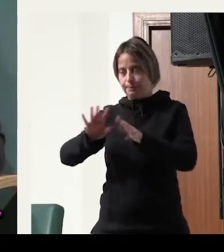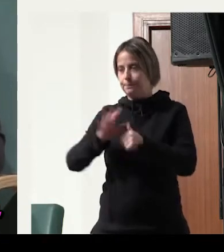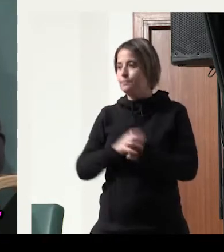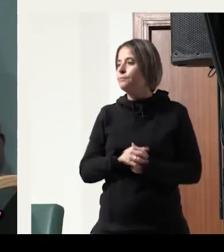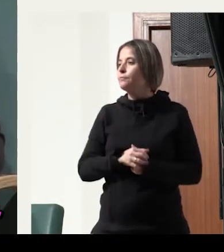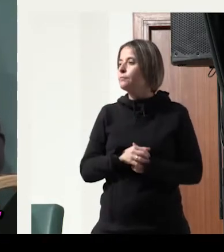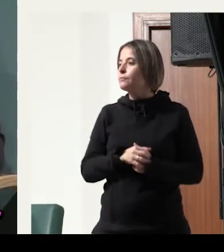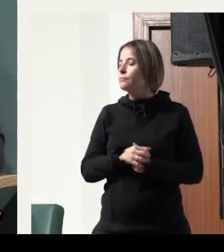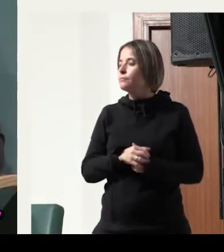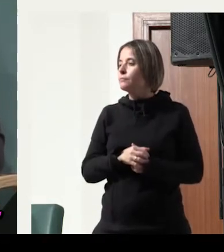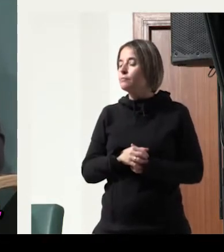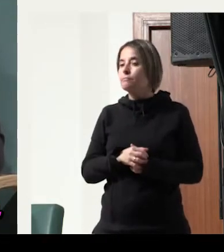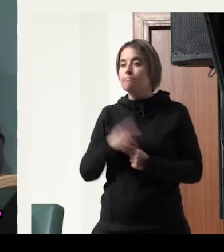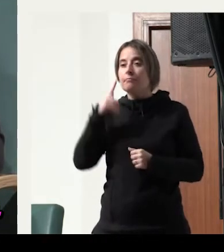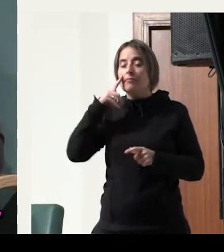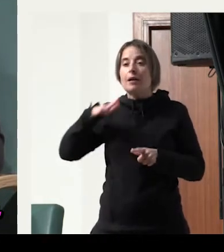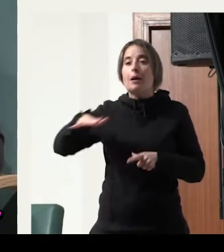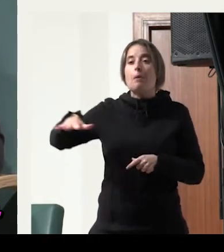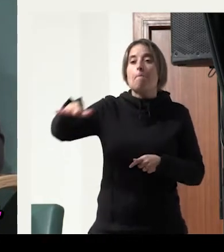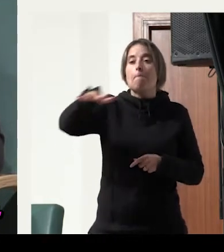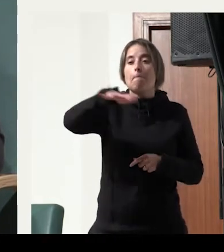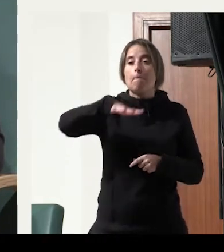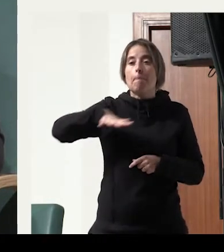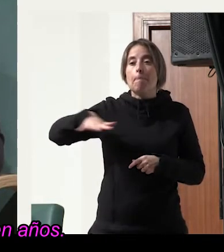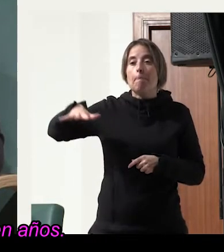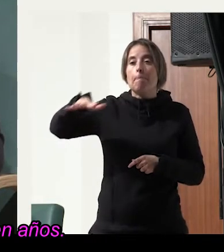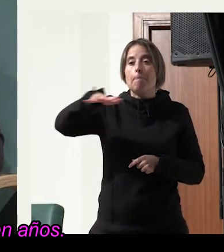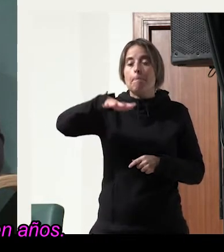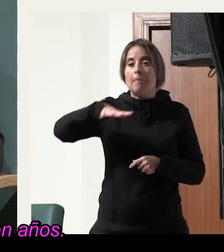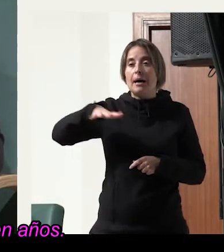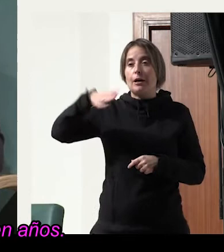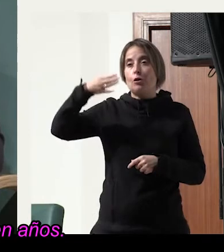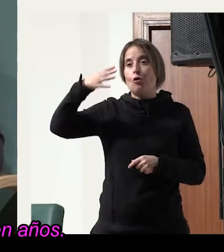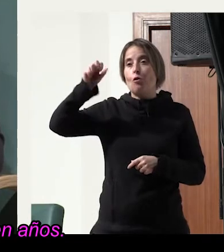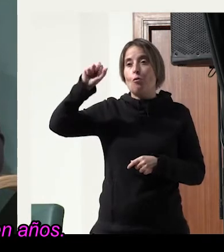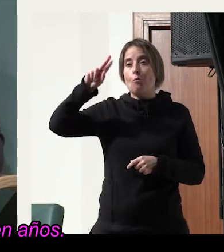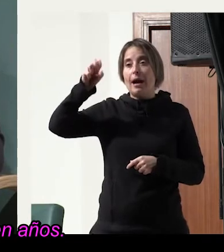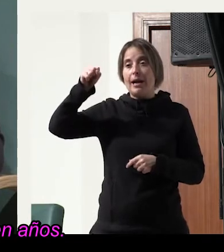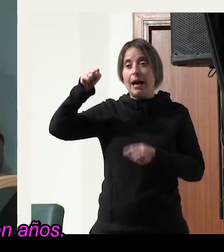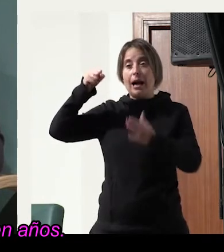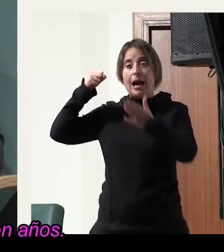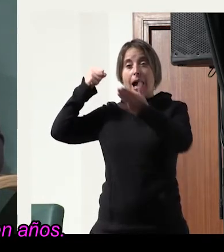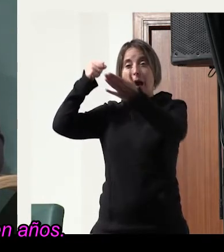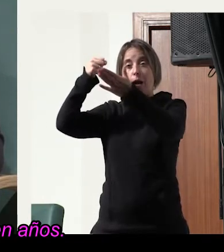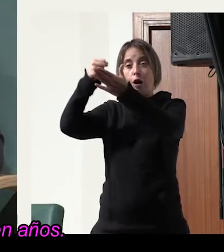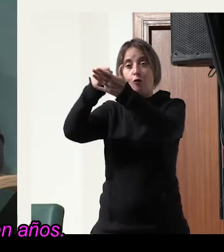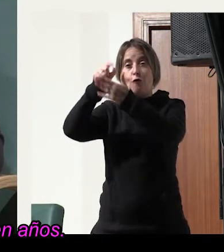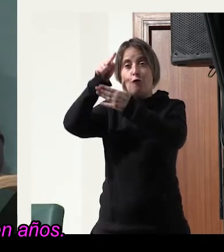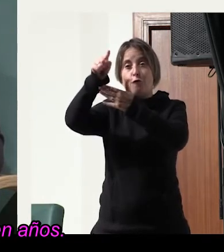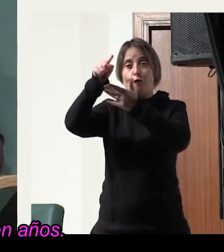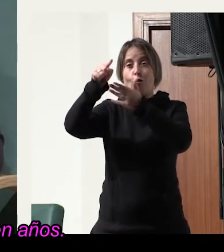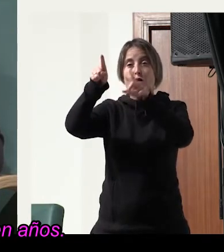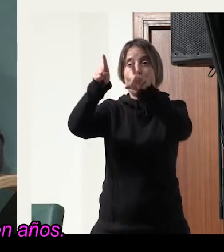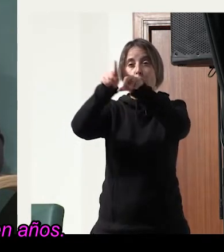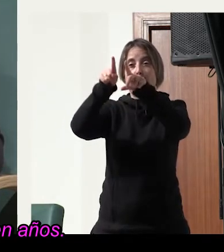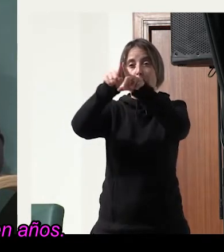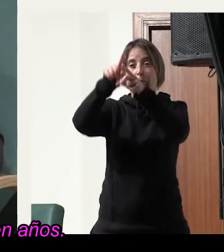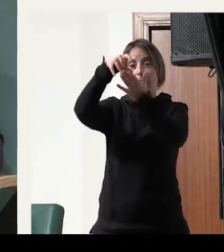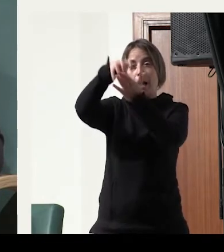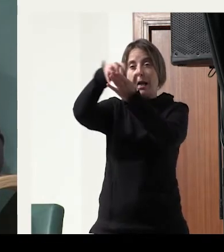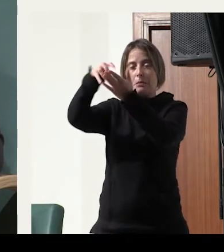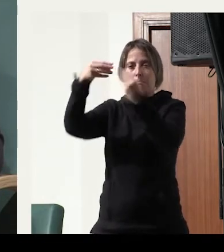En el barrio de La Barranca de Alonsotegui, al fondo, vivían dos hermanas ya entradas en